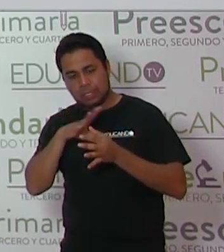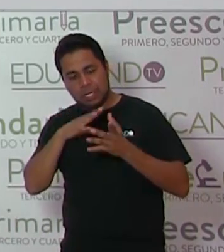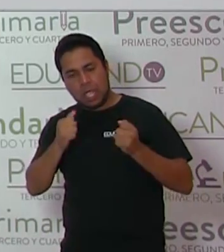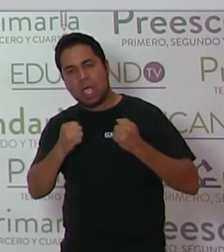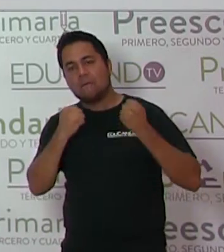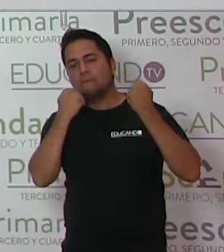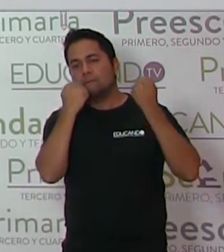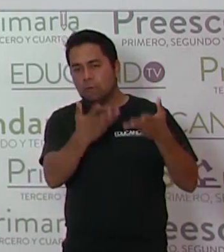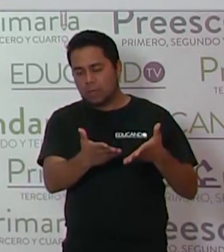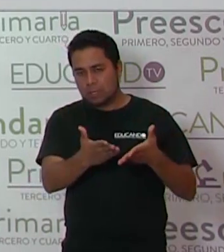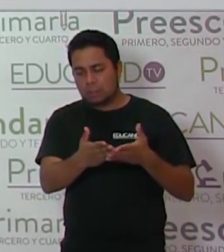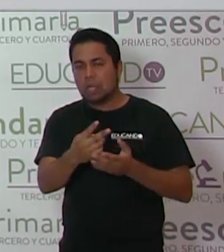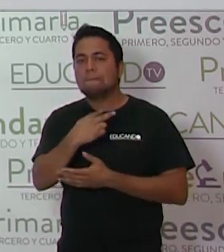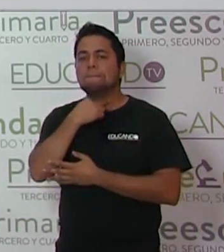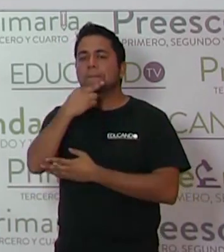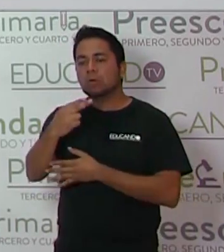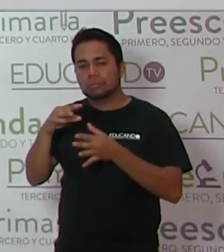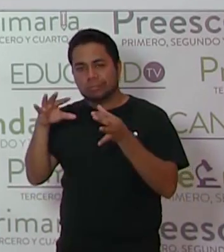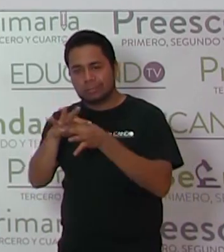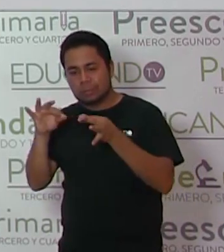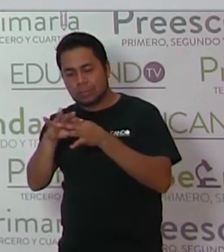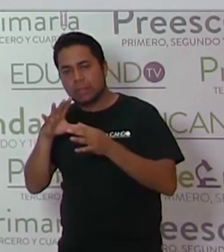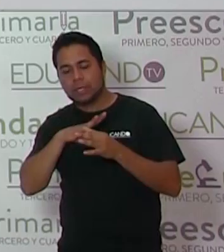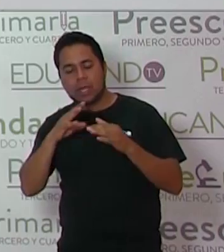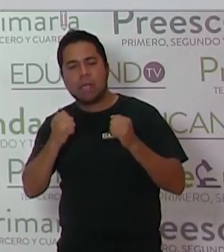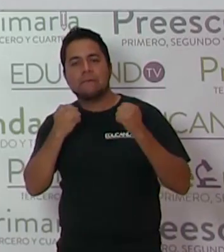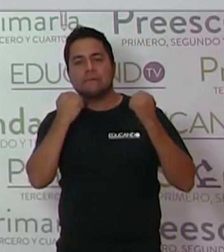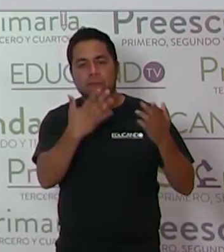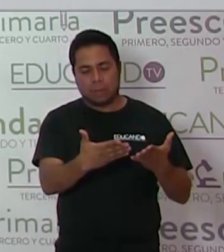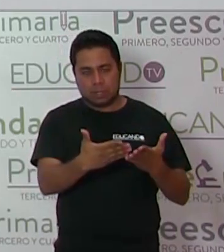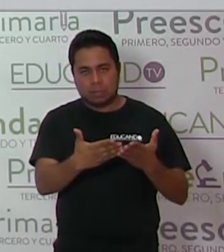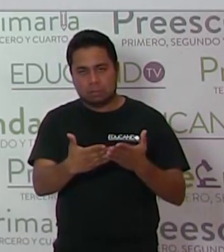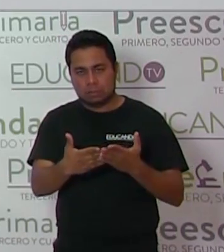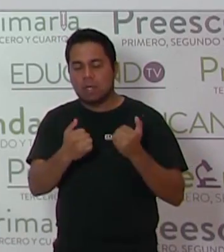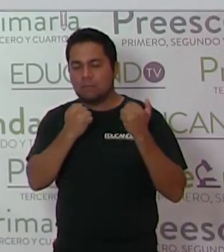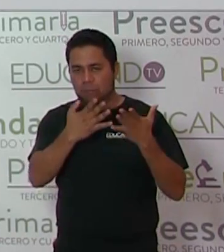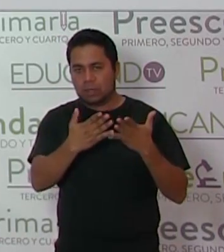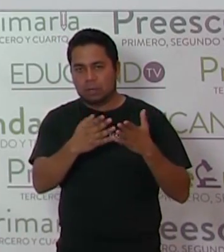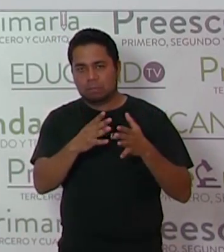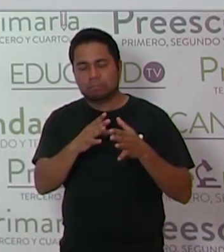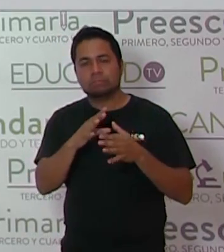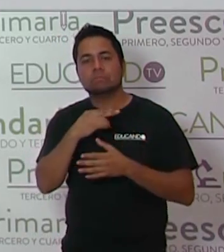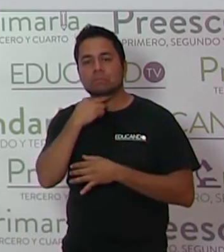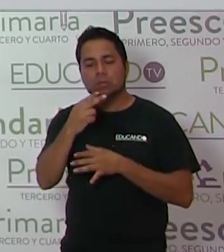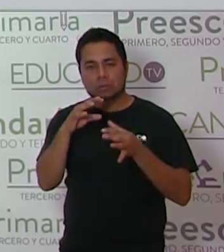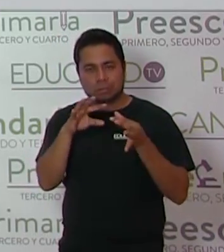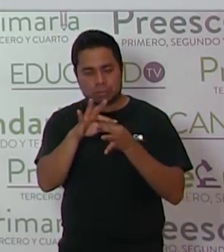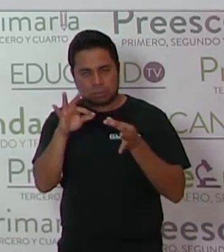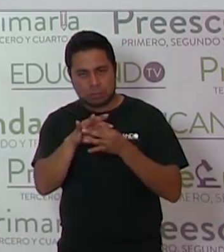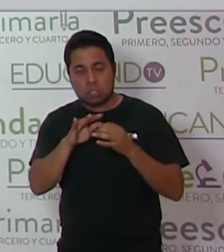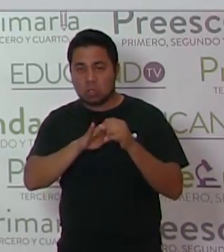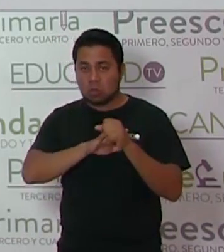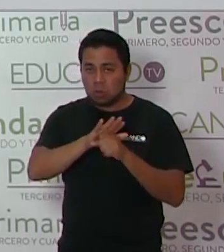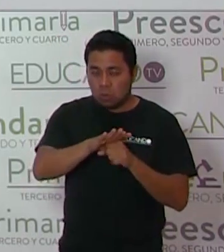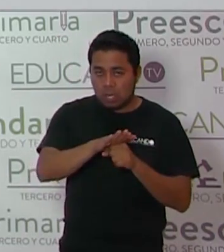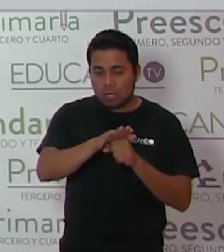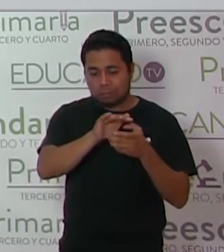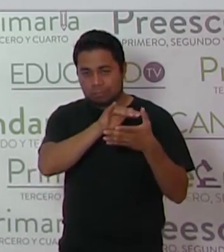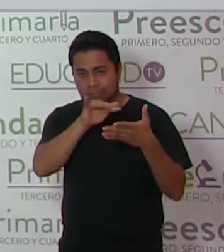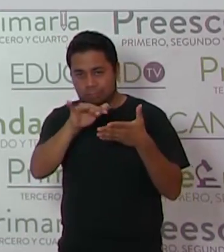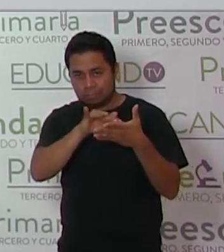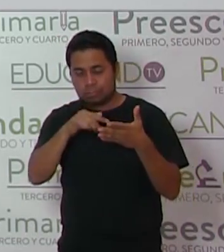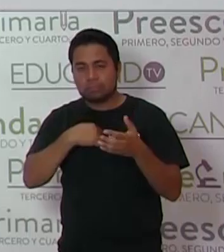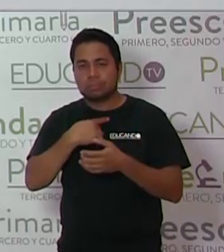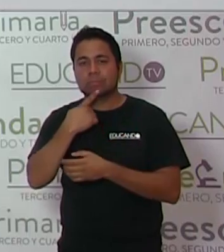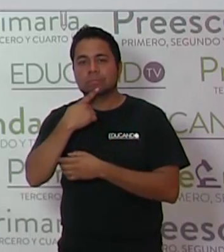fuera, es externa. La voz narrativa es externa, está fuera. ¿Qué tipo de texto es